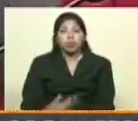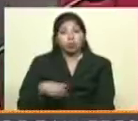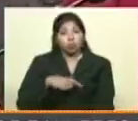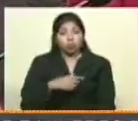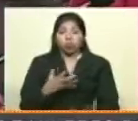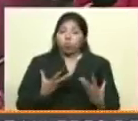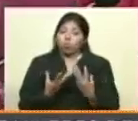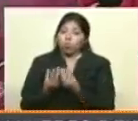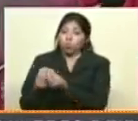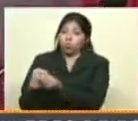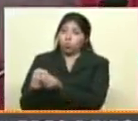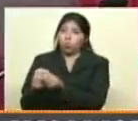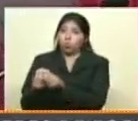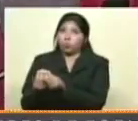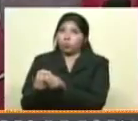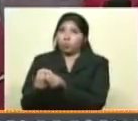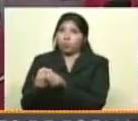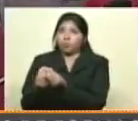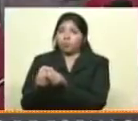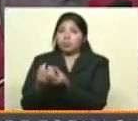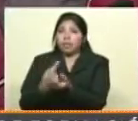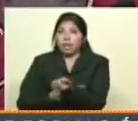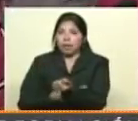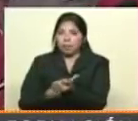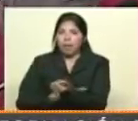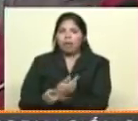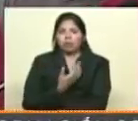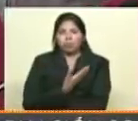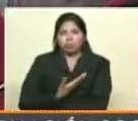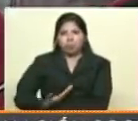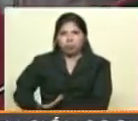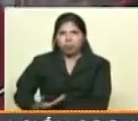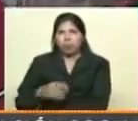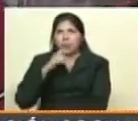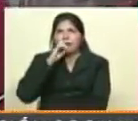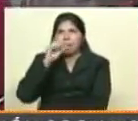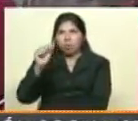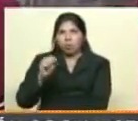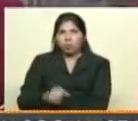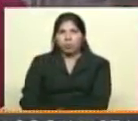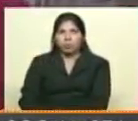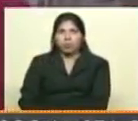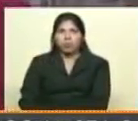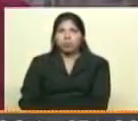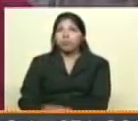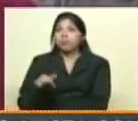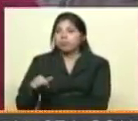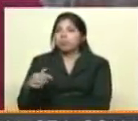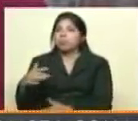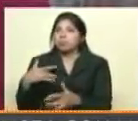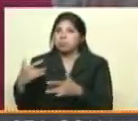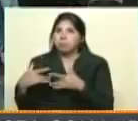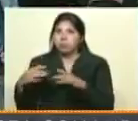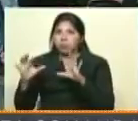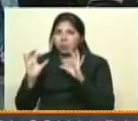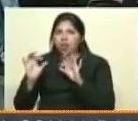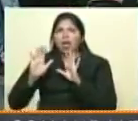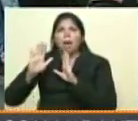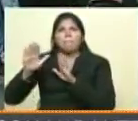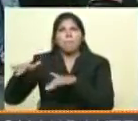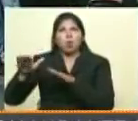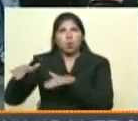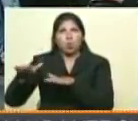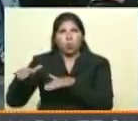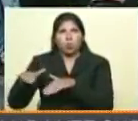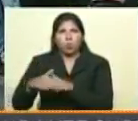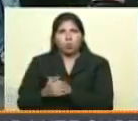compañero presidente, a nuestro hermano Nicolás Maduro en este acto de reafirmación. Varios miembros